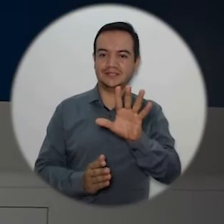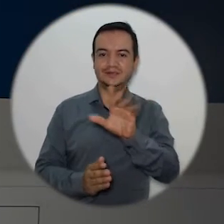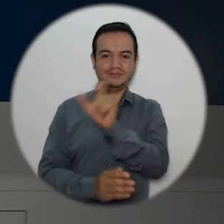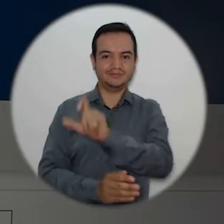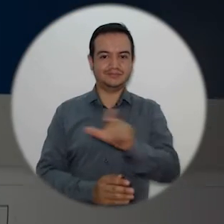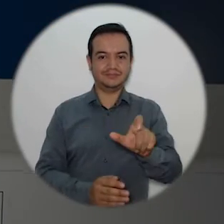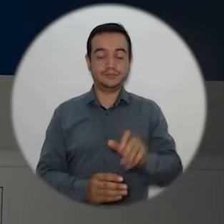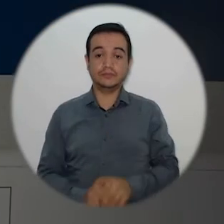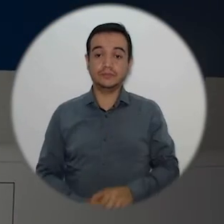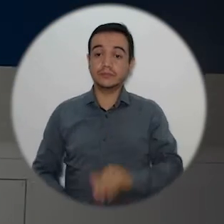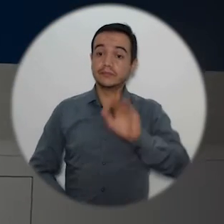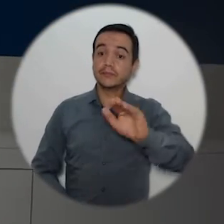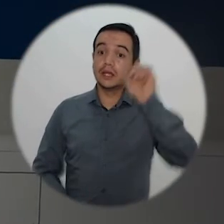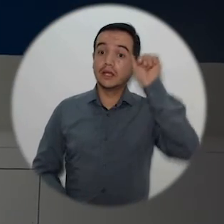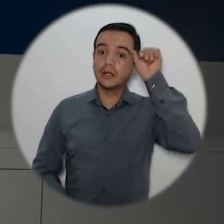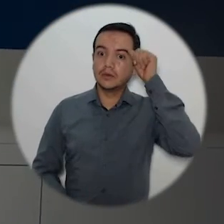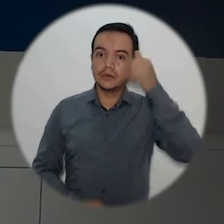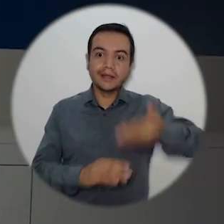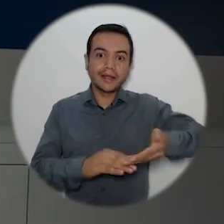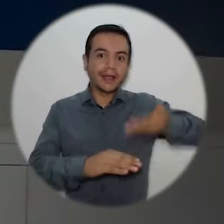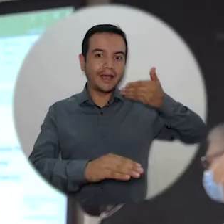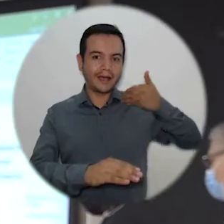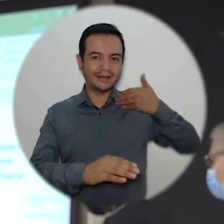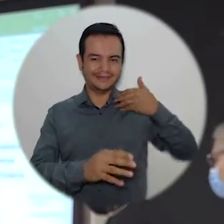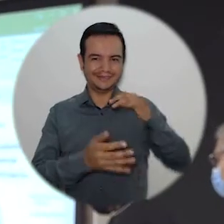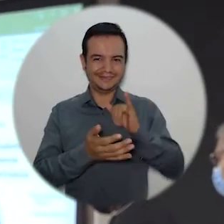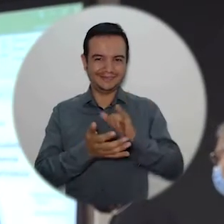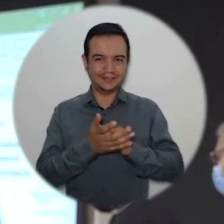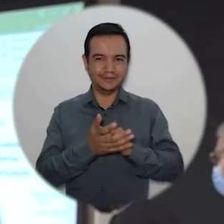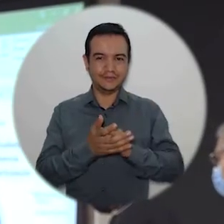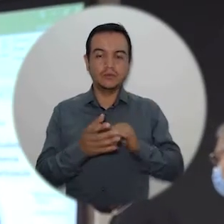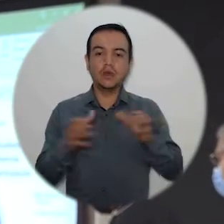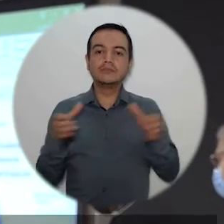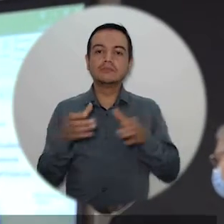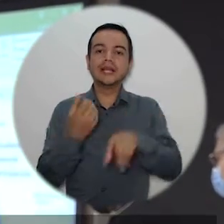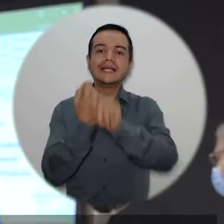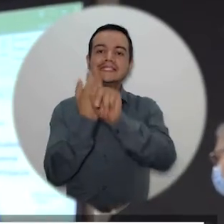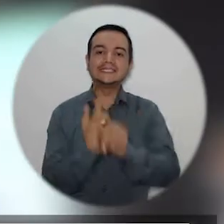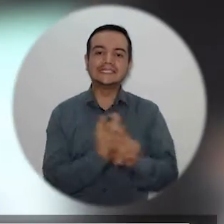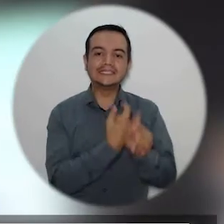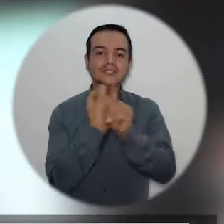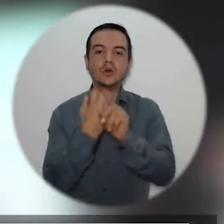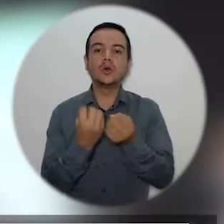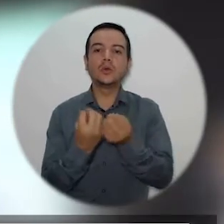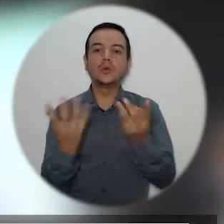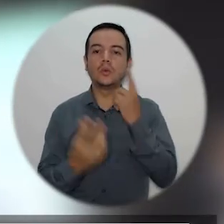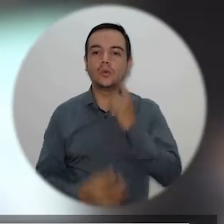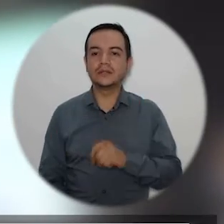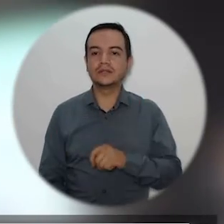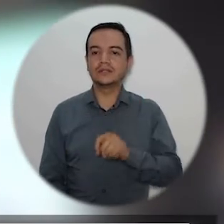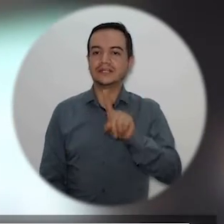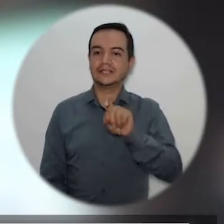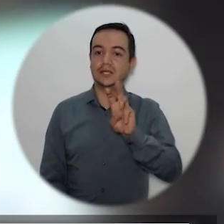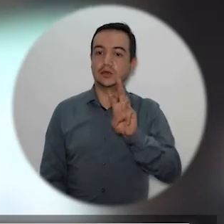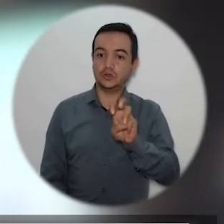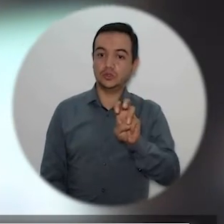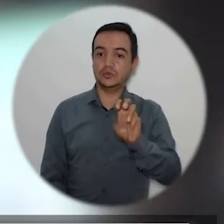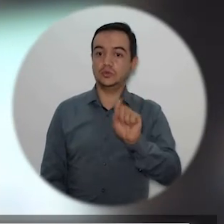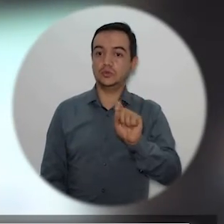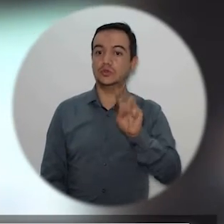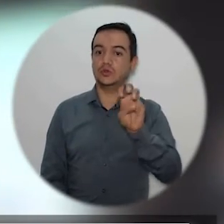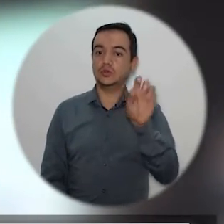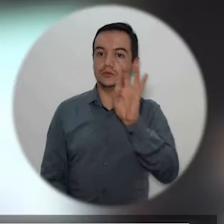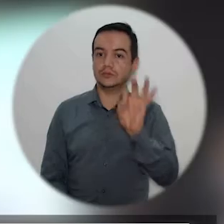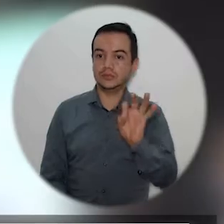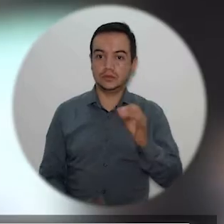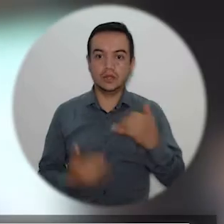.065 miembros de la comunidad universitaria. Recordemos que la pasada consulta el censo participó con un